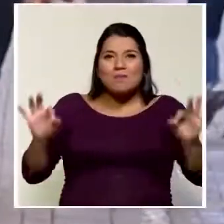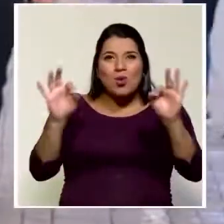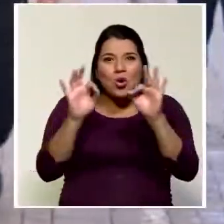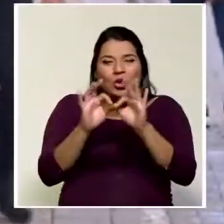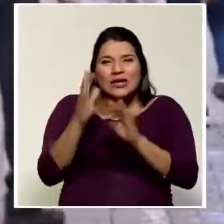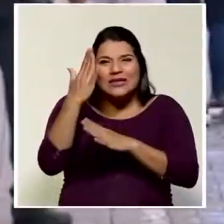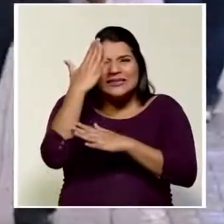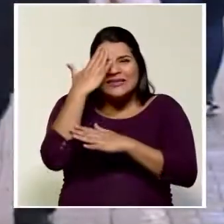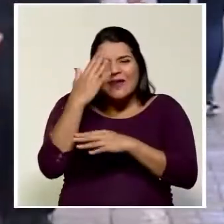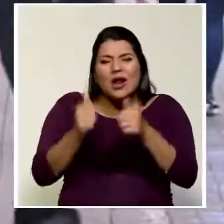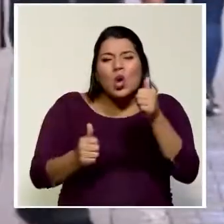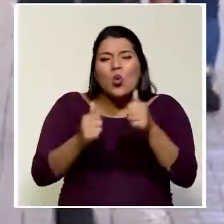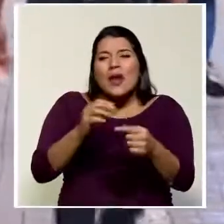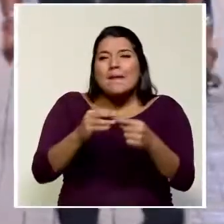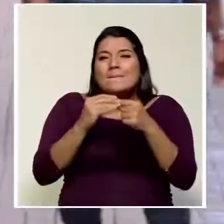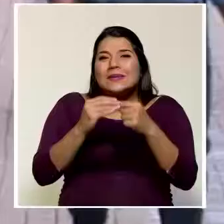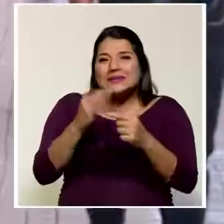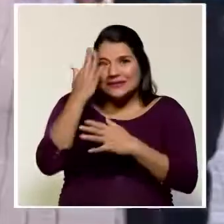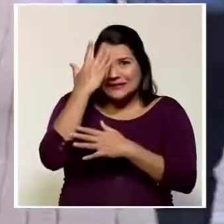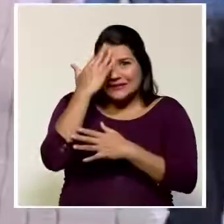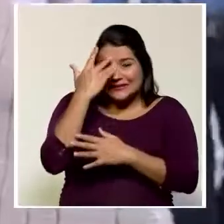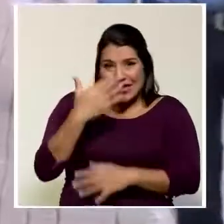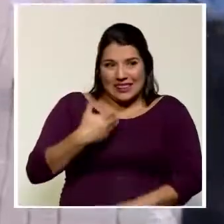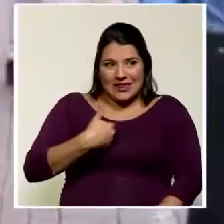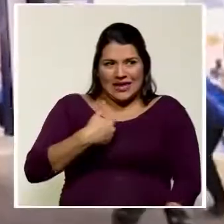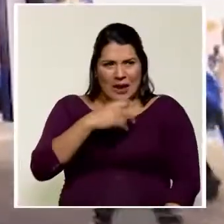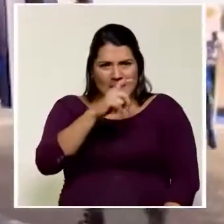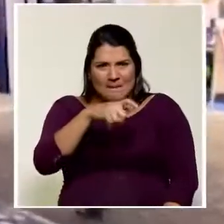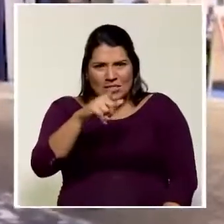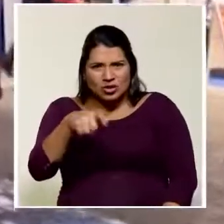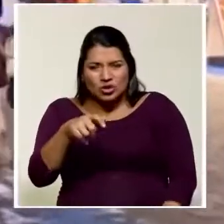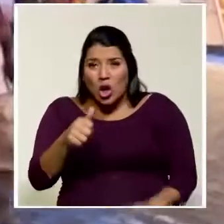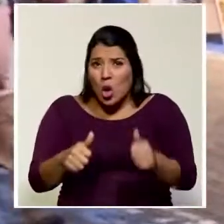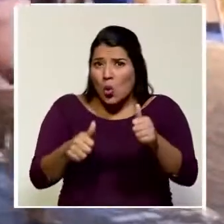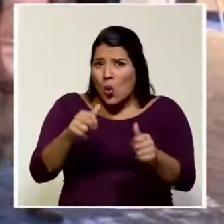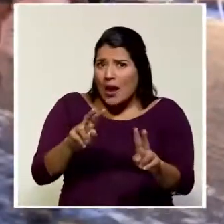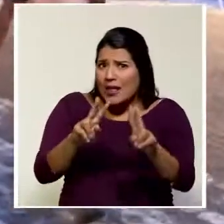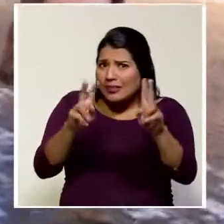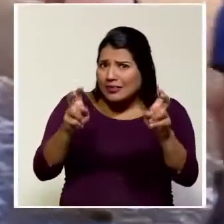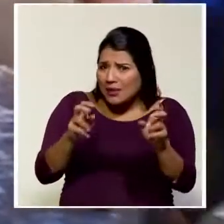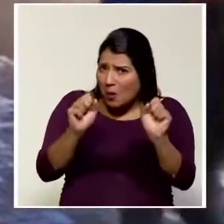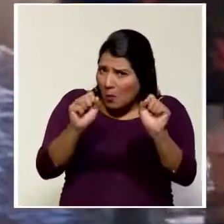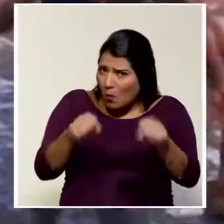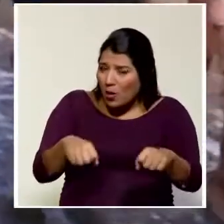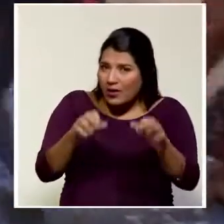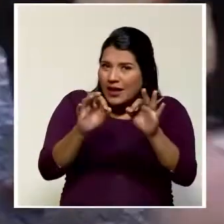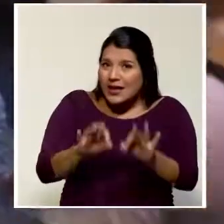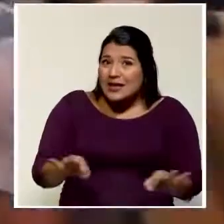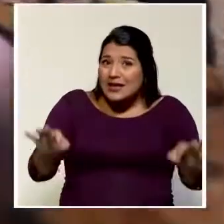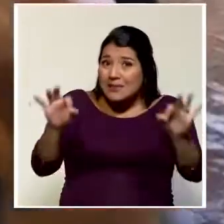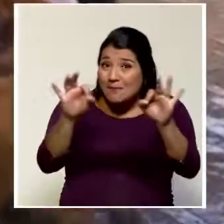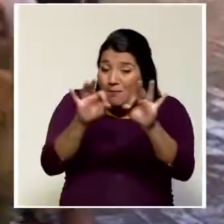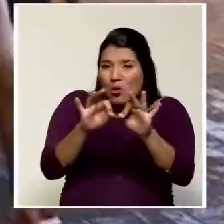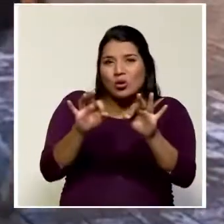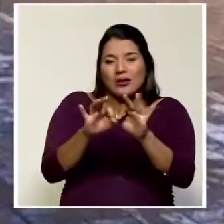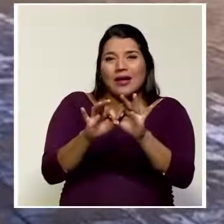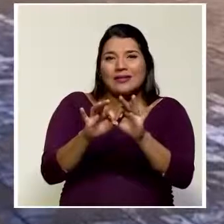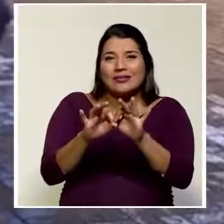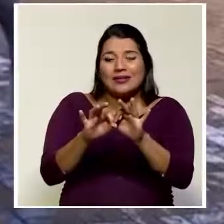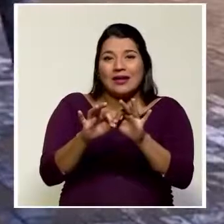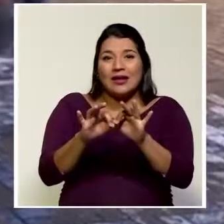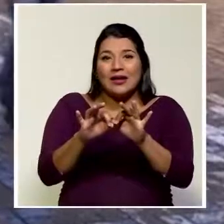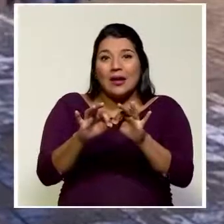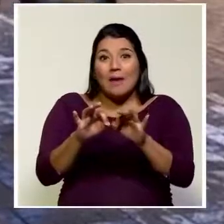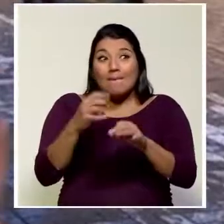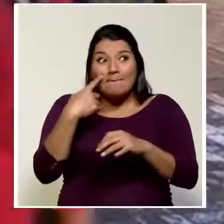las principales preocupaciones de la gente. ¿Qué temas podrían ser decisivos en la oferta electoral que